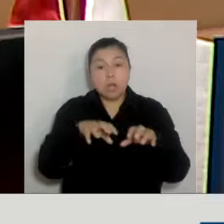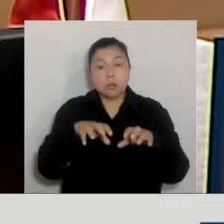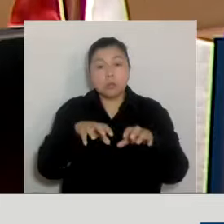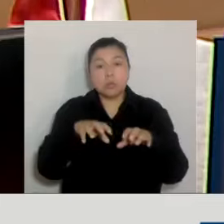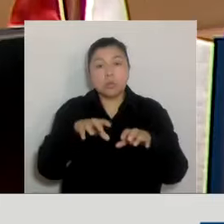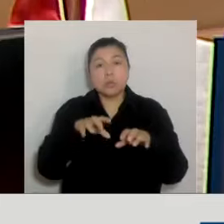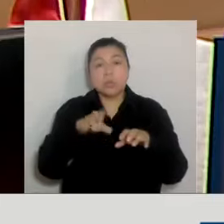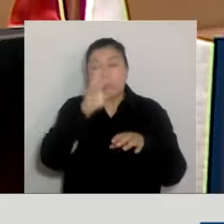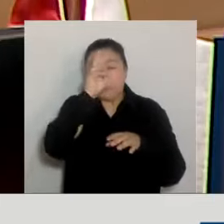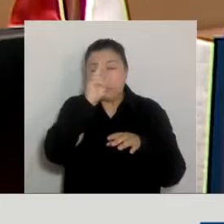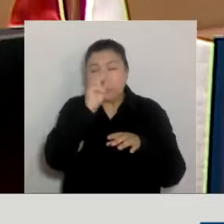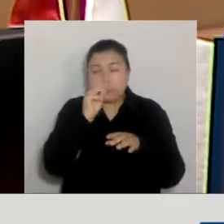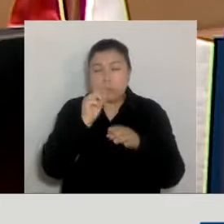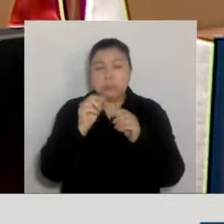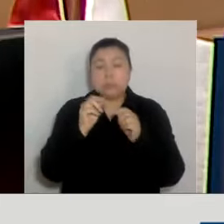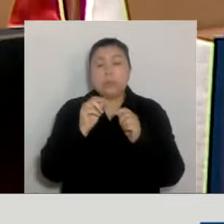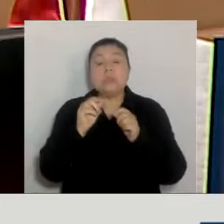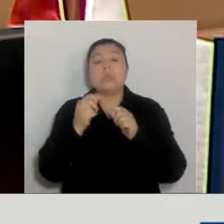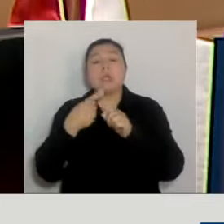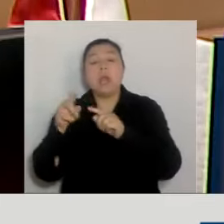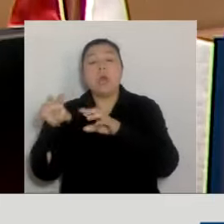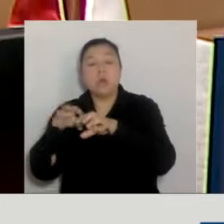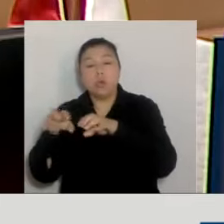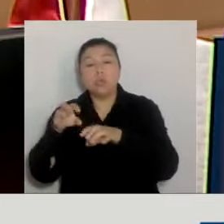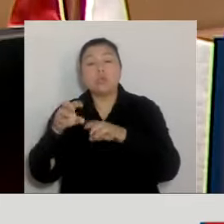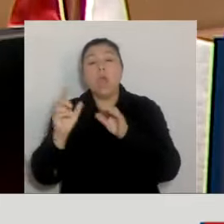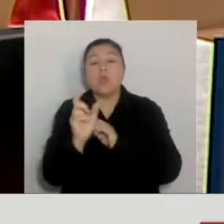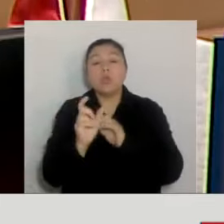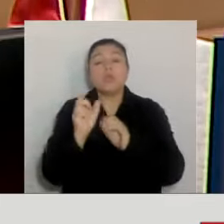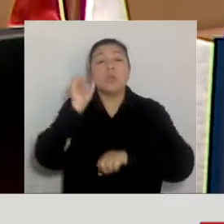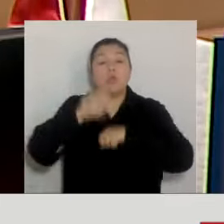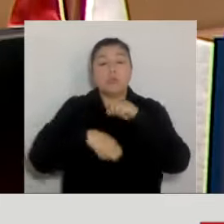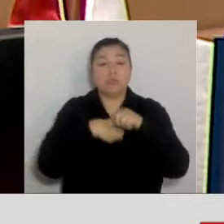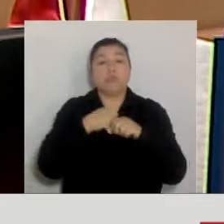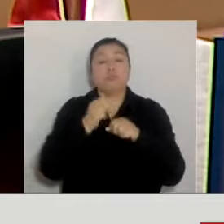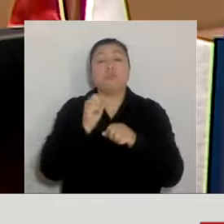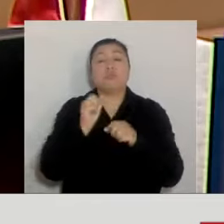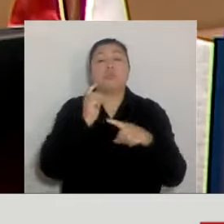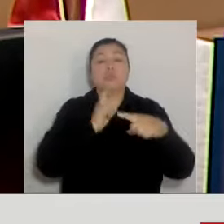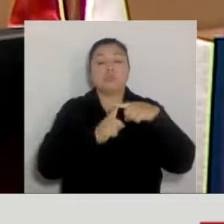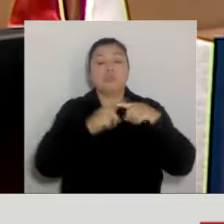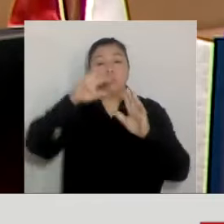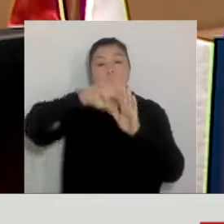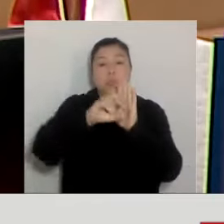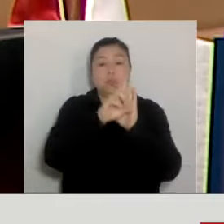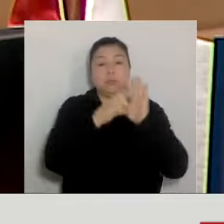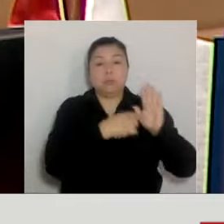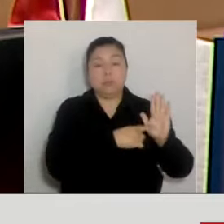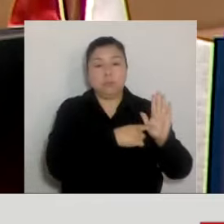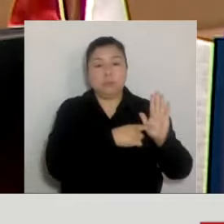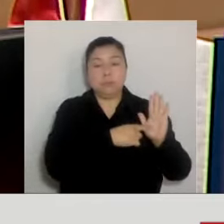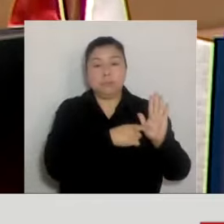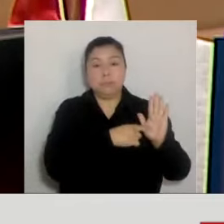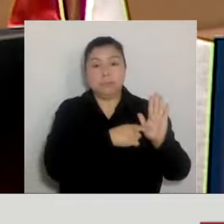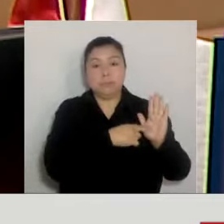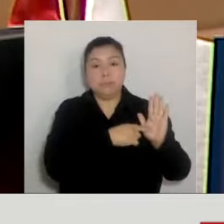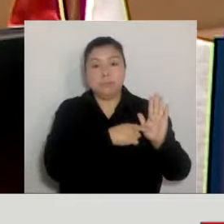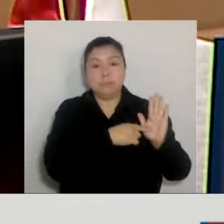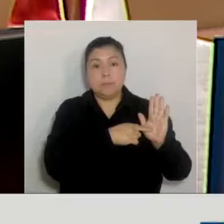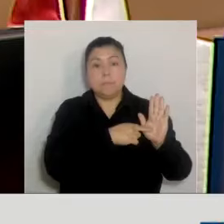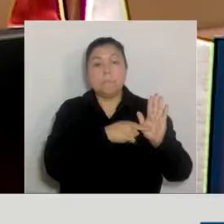simulados concepto que ha sido aprobado como el nombre definitivo de este proyecto de ley y se